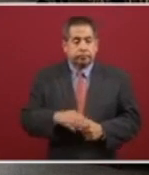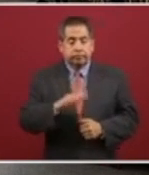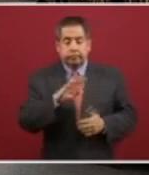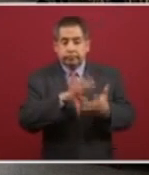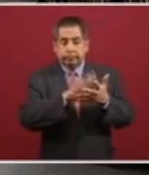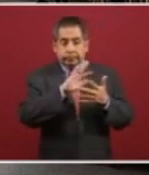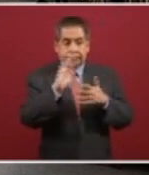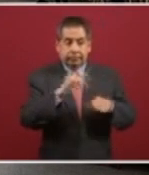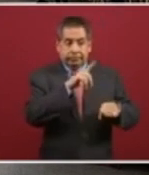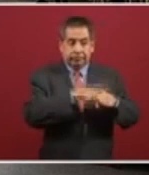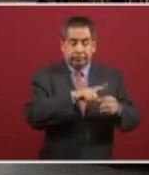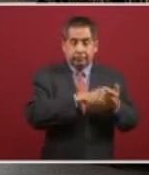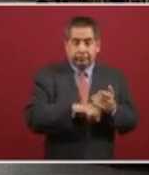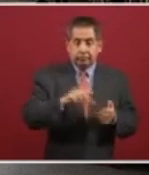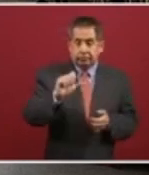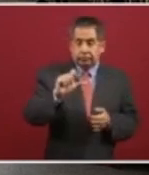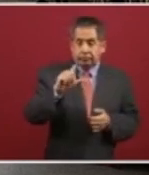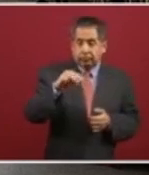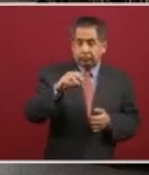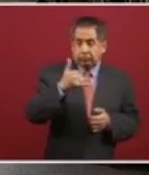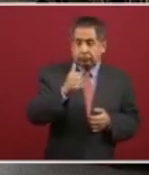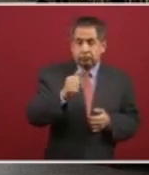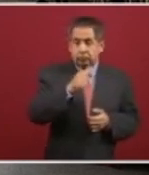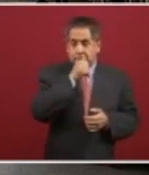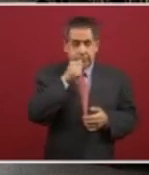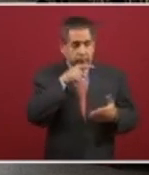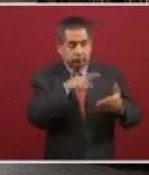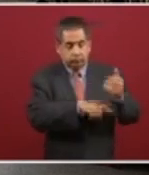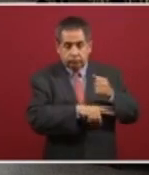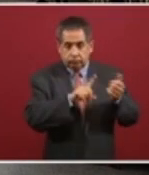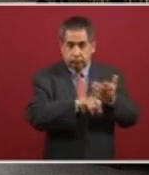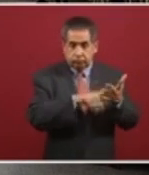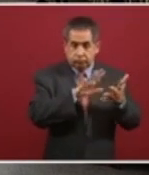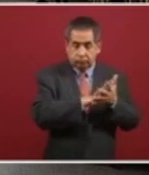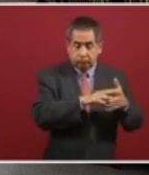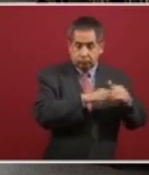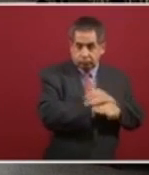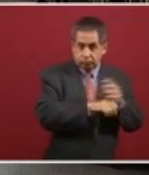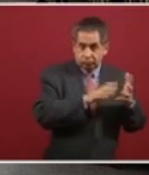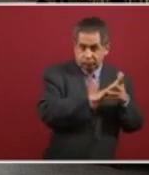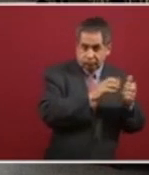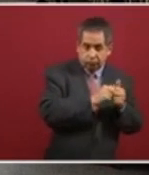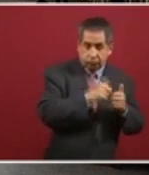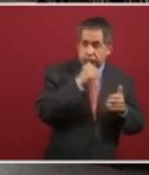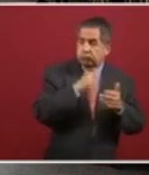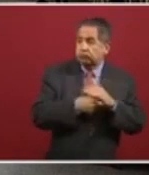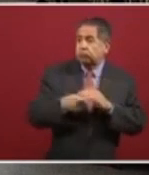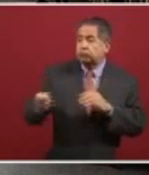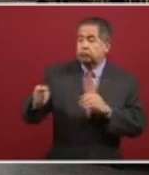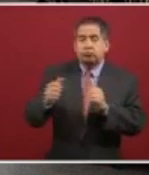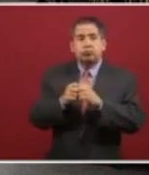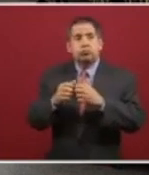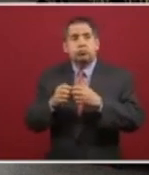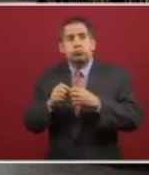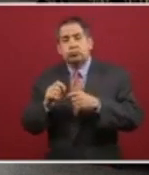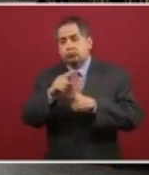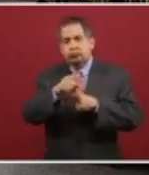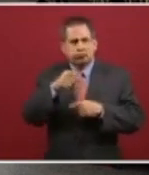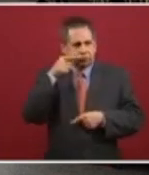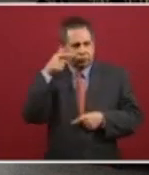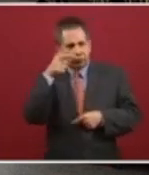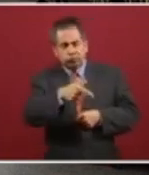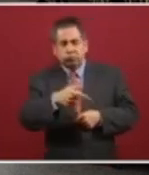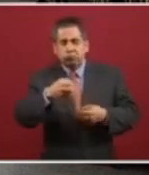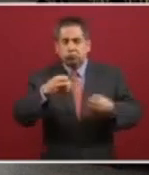El Altiplano en Almoloya de Juárez están denunciando ante el Consejo de la Judicatura, con copia a nuestro medio Los Ángeles Press, a jueces que